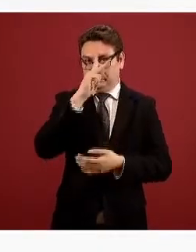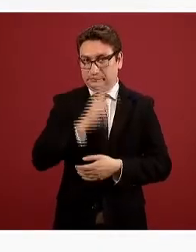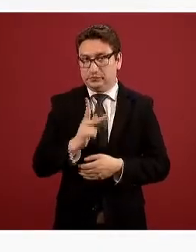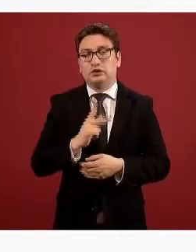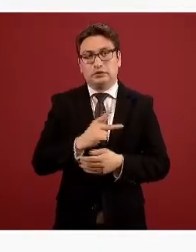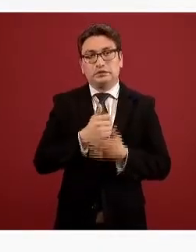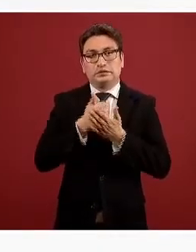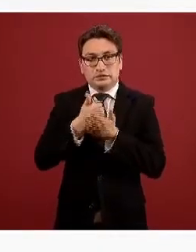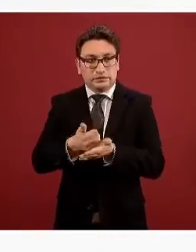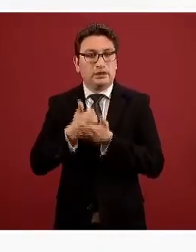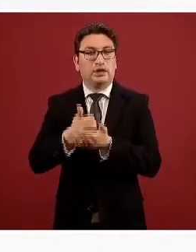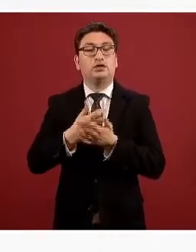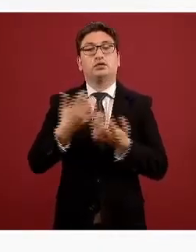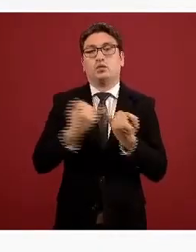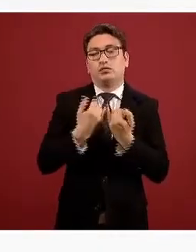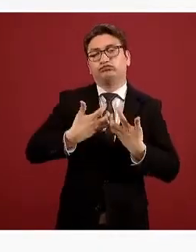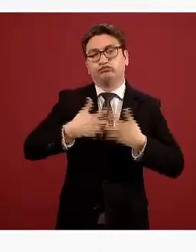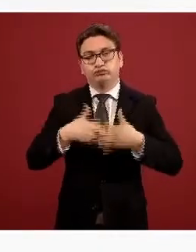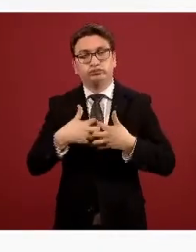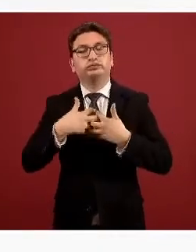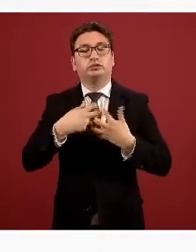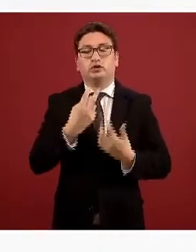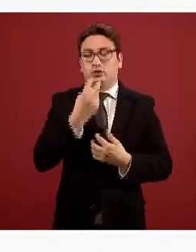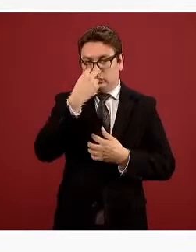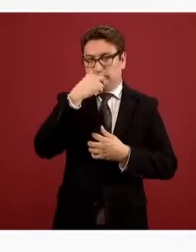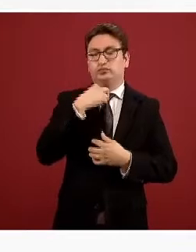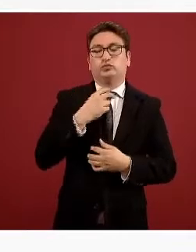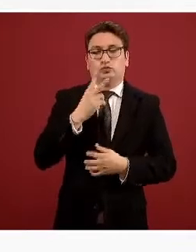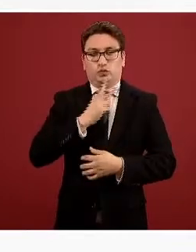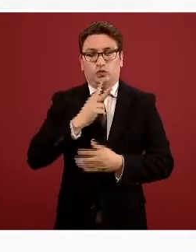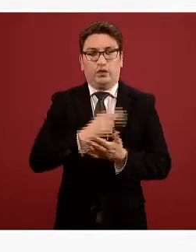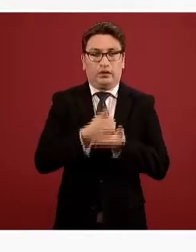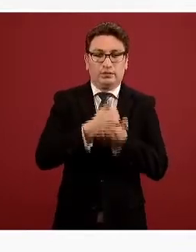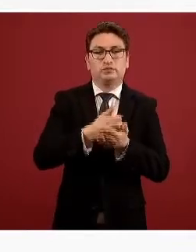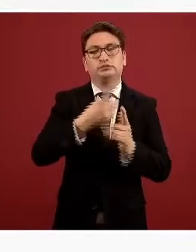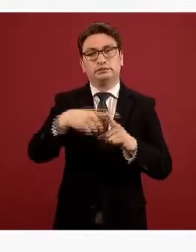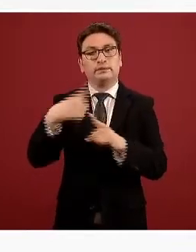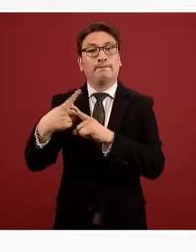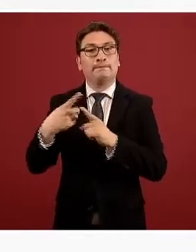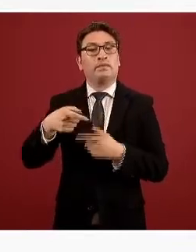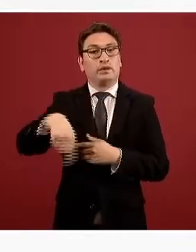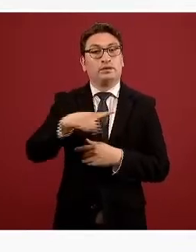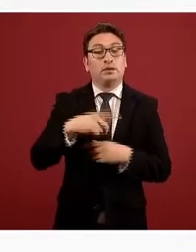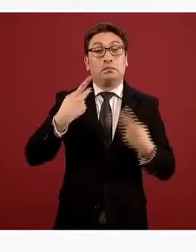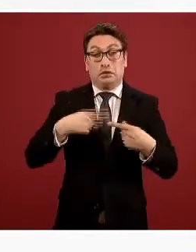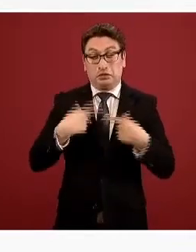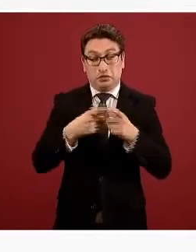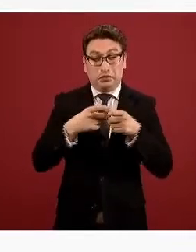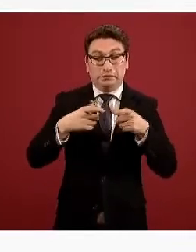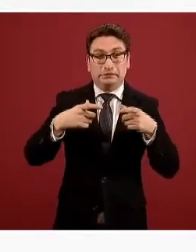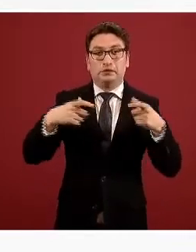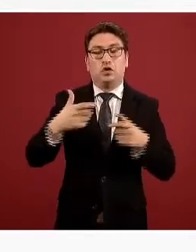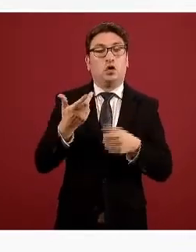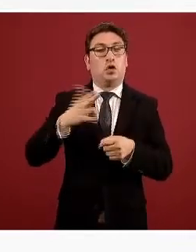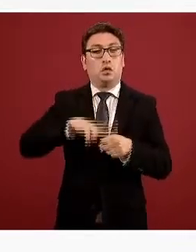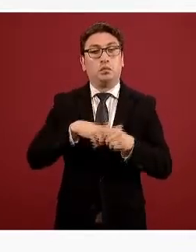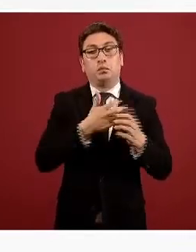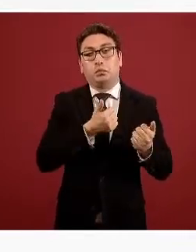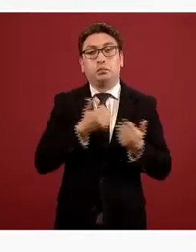requieren apoyo mecánico ventilatorio, y lo que ha variado un poco ha ido aumentando el número de personas